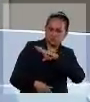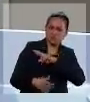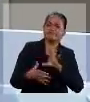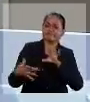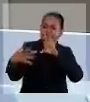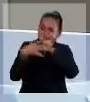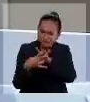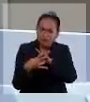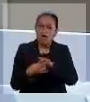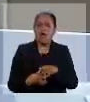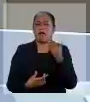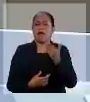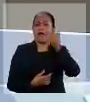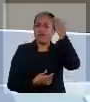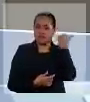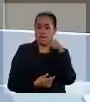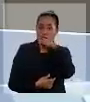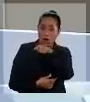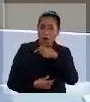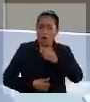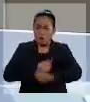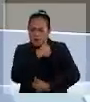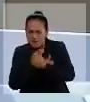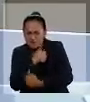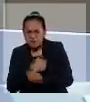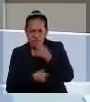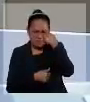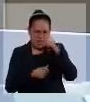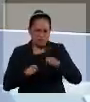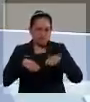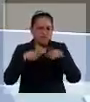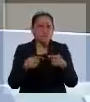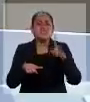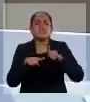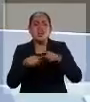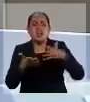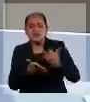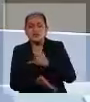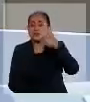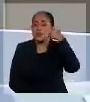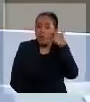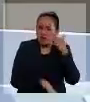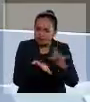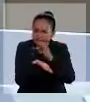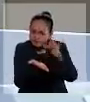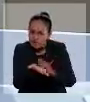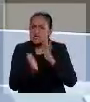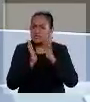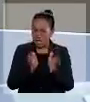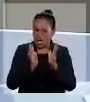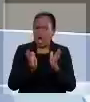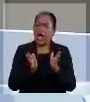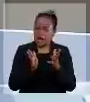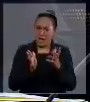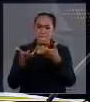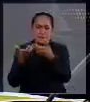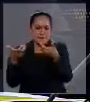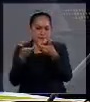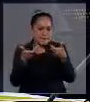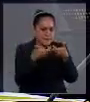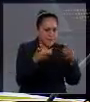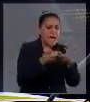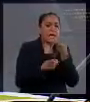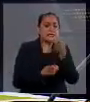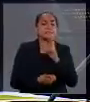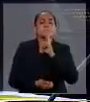hubo competencia para el trabajo de los teléfonos celulares o el servicio de los teléfonos celulares, hoy el gasto es mucho menor, ¿no?, para el